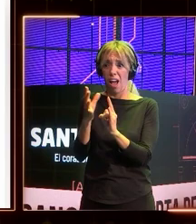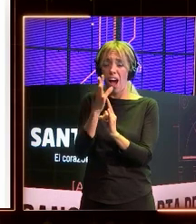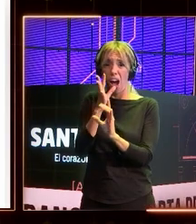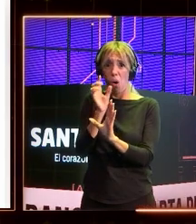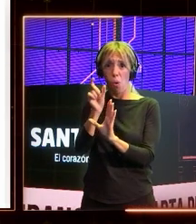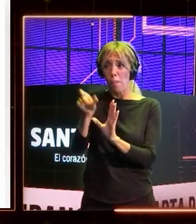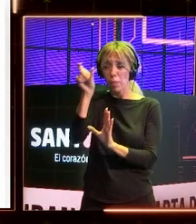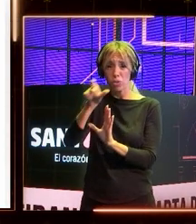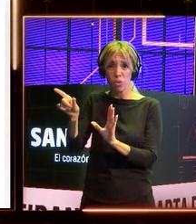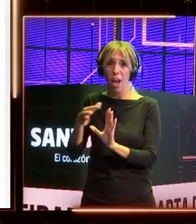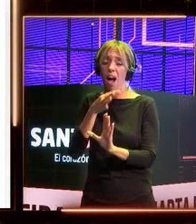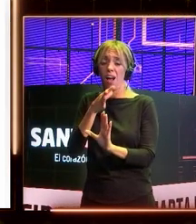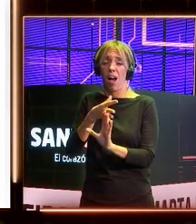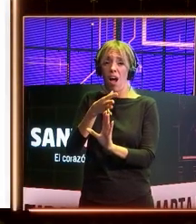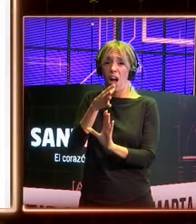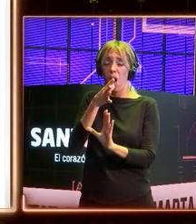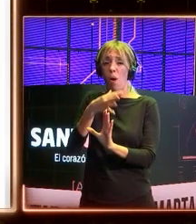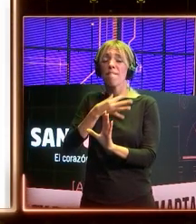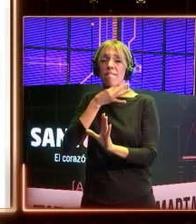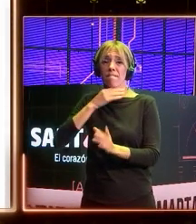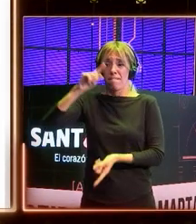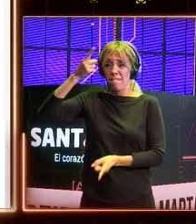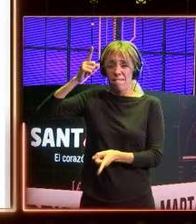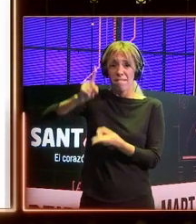hace mucho más falta de la que le hace